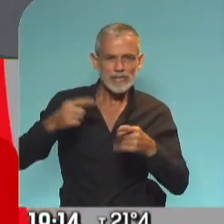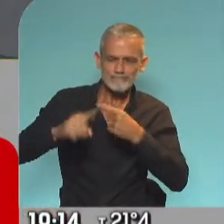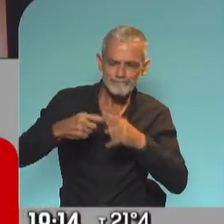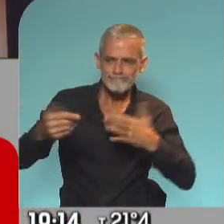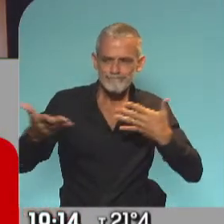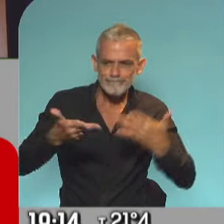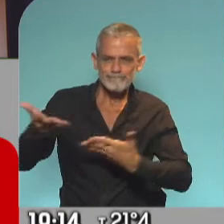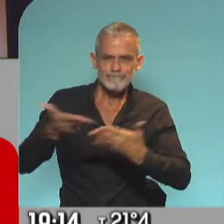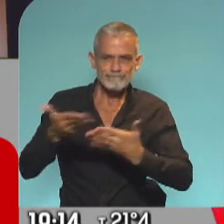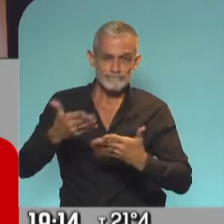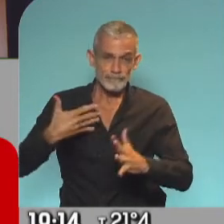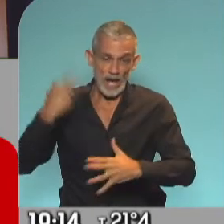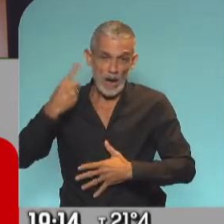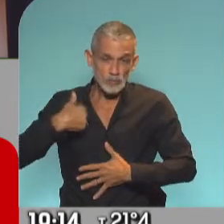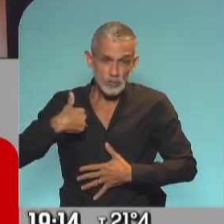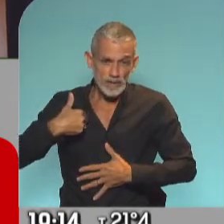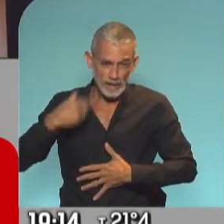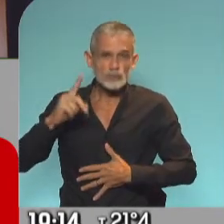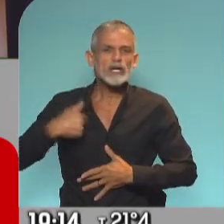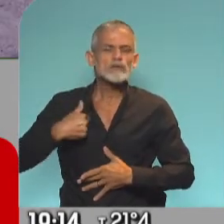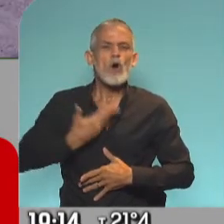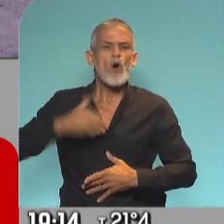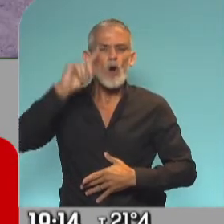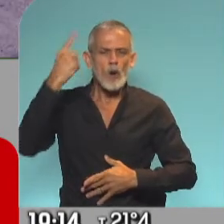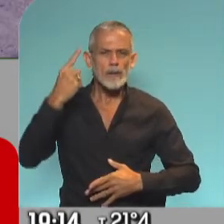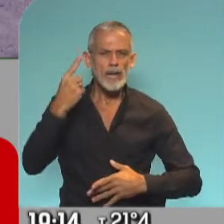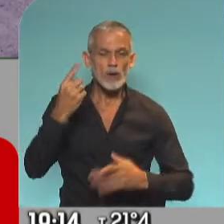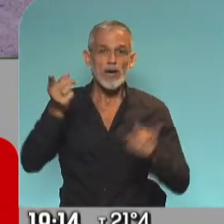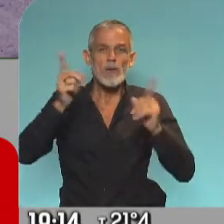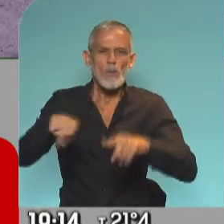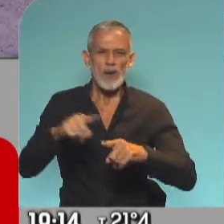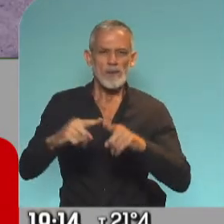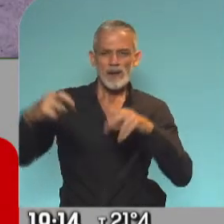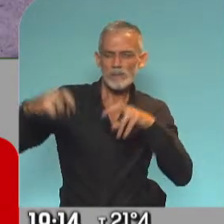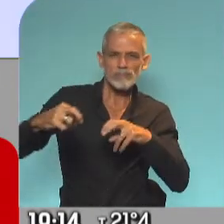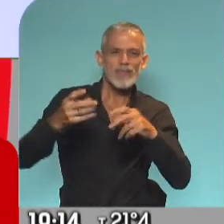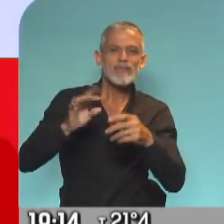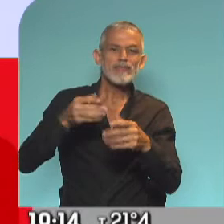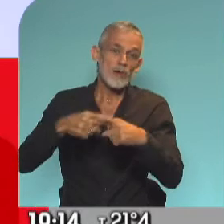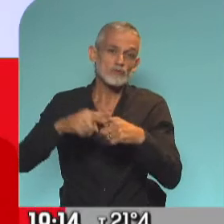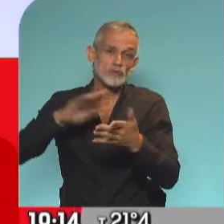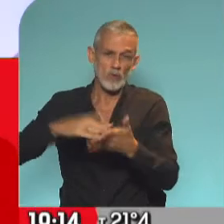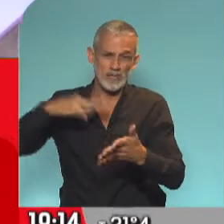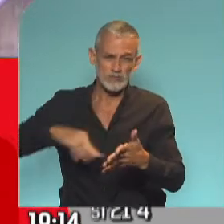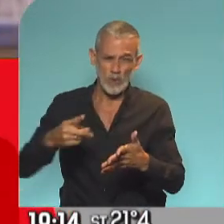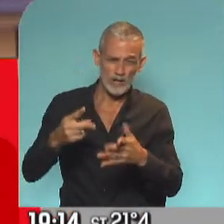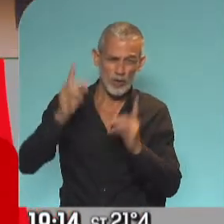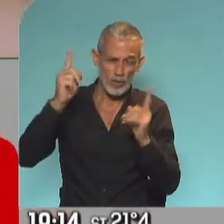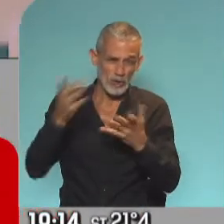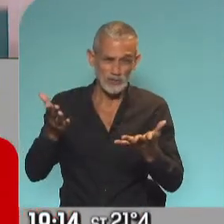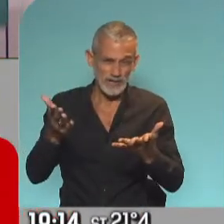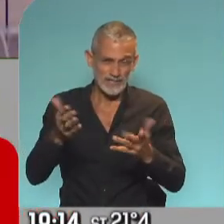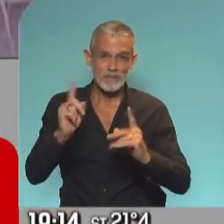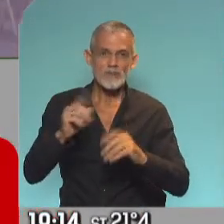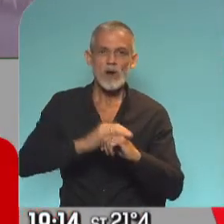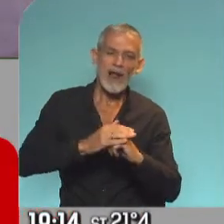digo con la autoridad que nos da ser el gobierno que reinstitucionalizó la paritaria nacional docente, cuya fuerza política, la de Larreta,